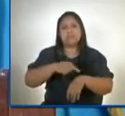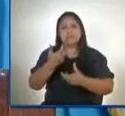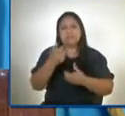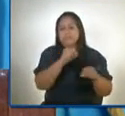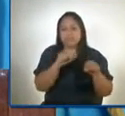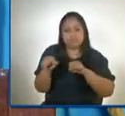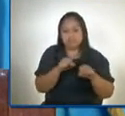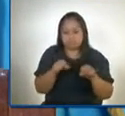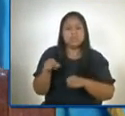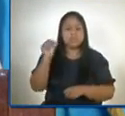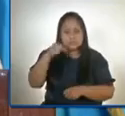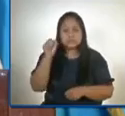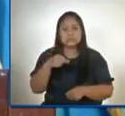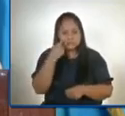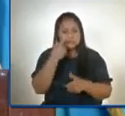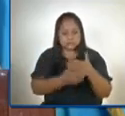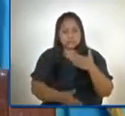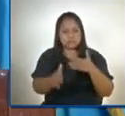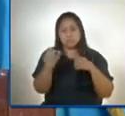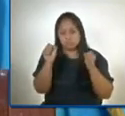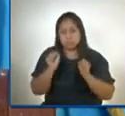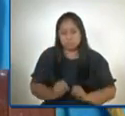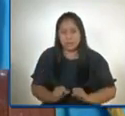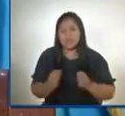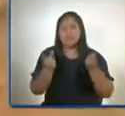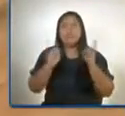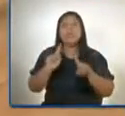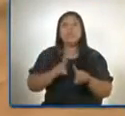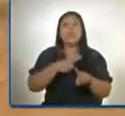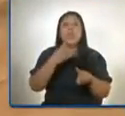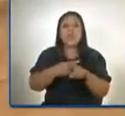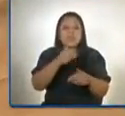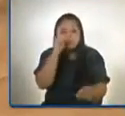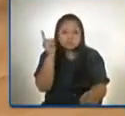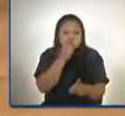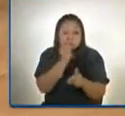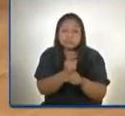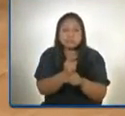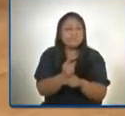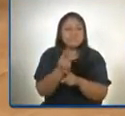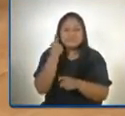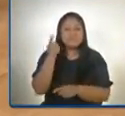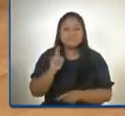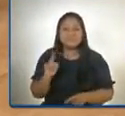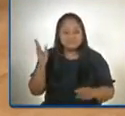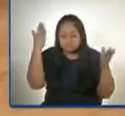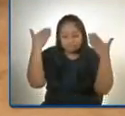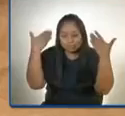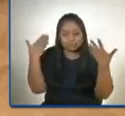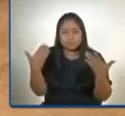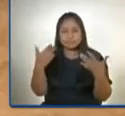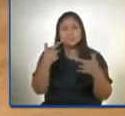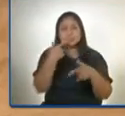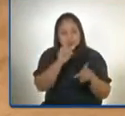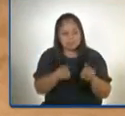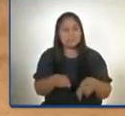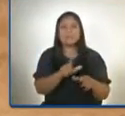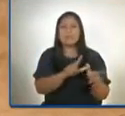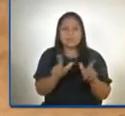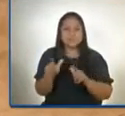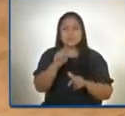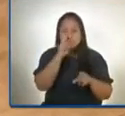país altamente sísmico, se han presentado, pero es una preparación que debemos de tener todos desde